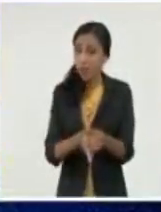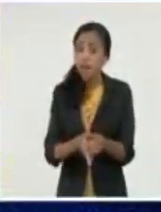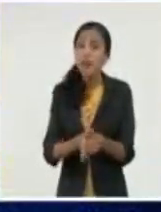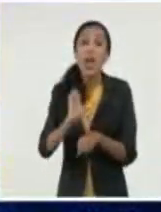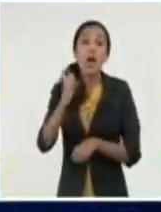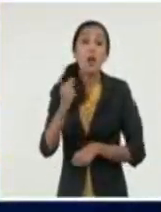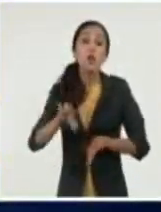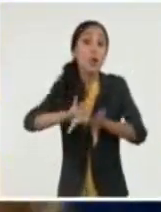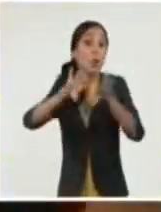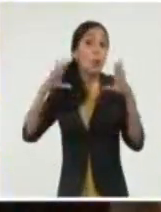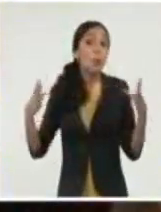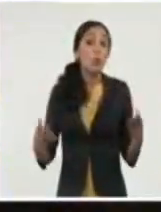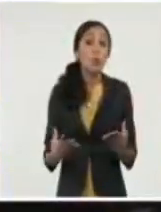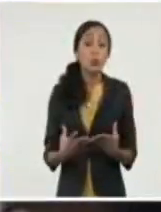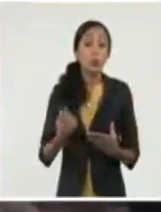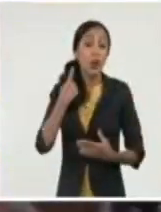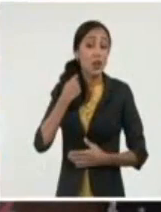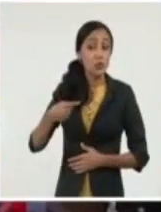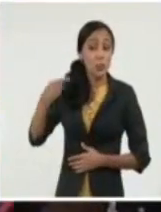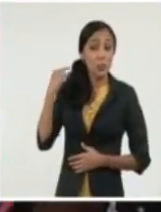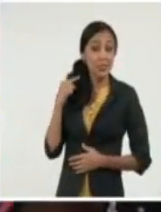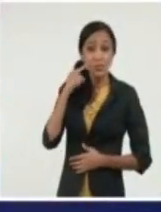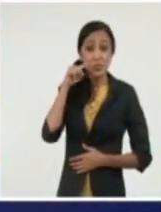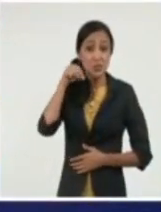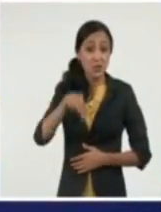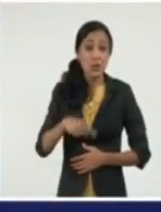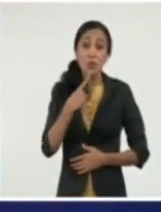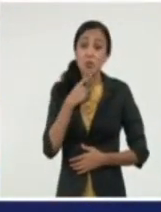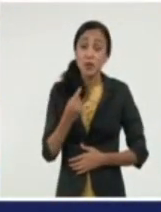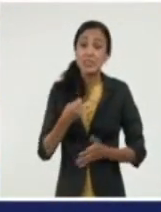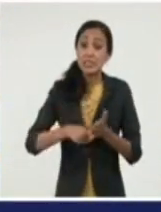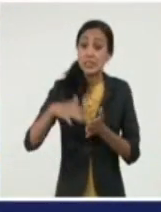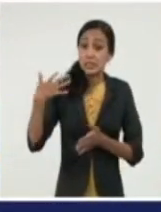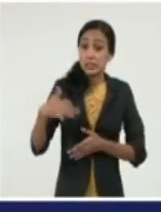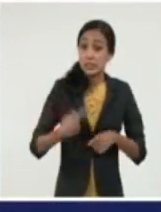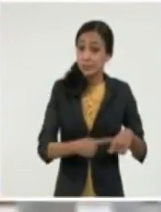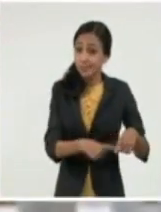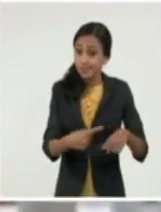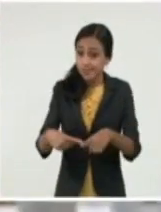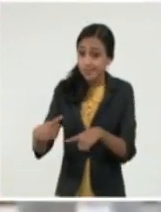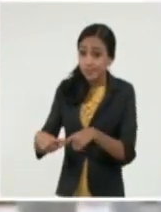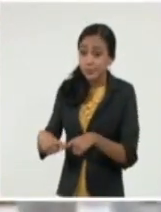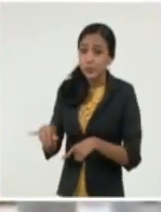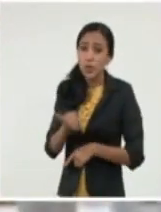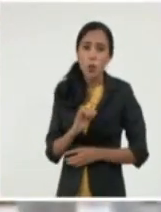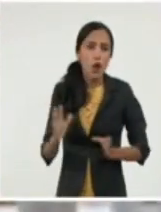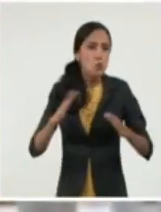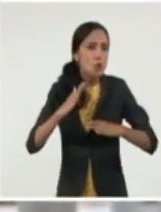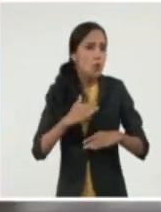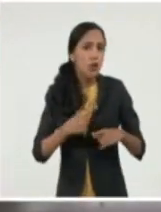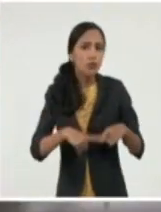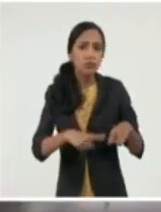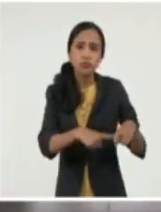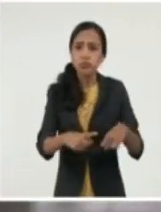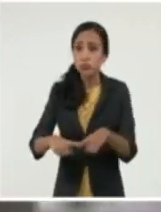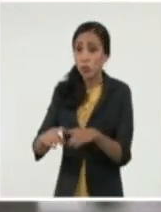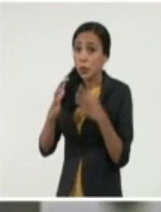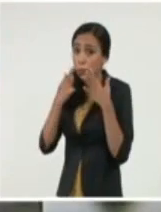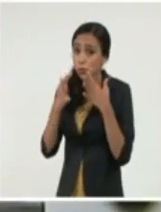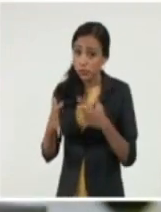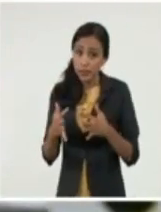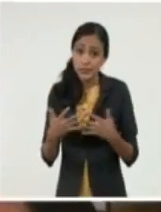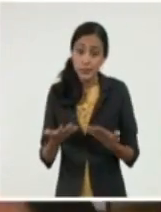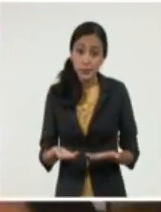globales registraron el año pasado récords a la alza de los precios al consumidor y la escasez de productos esenciales.